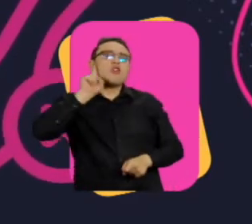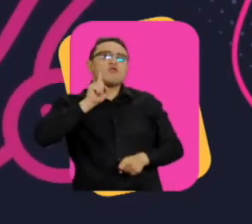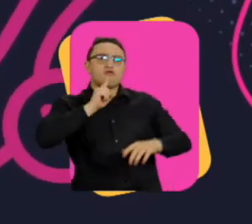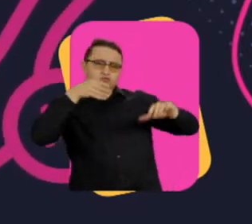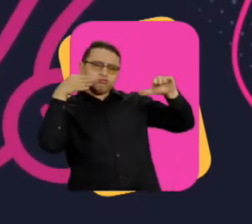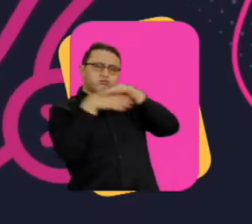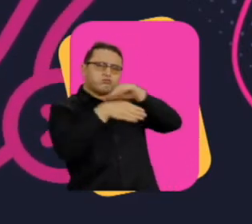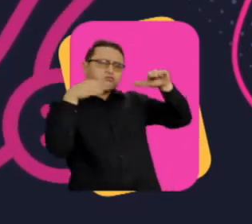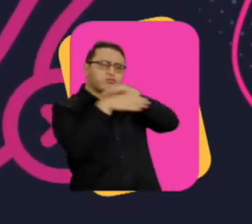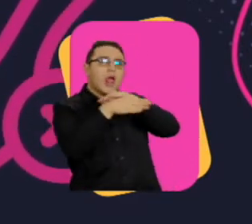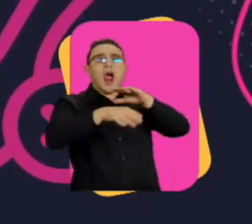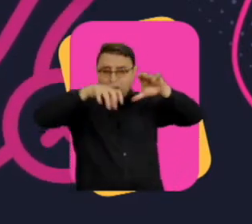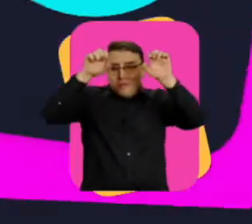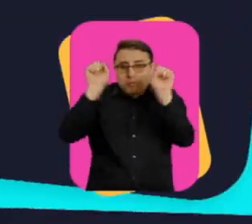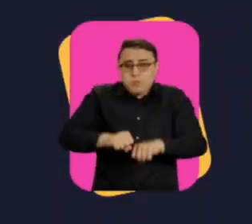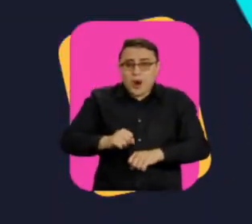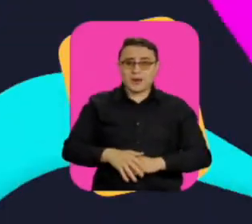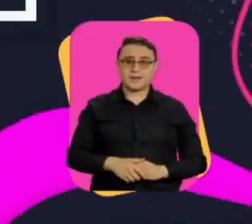e hipoacústica.